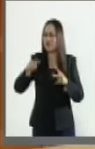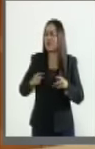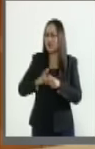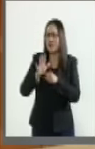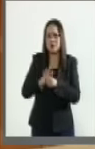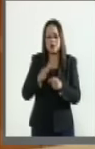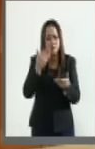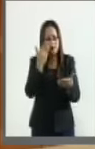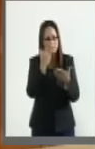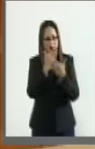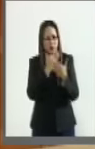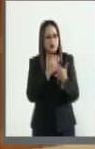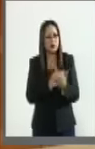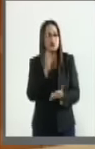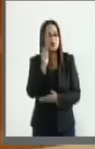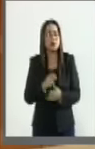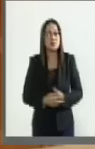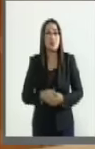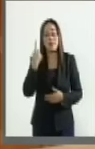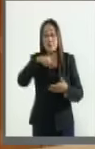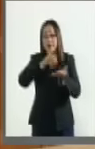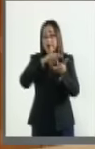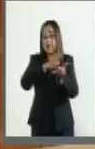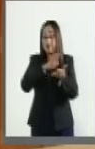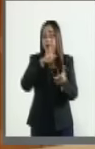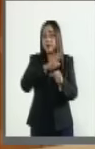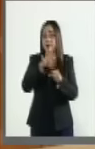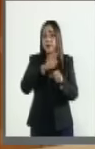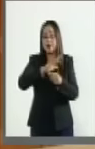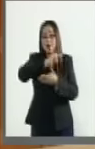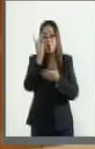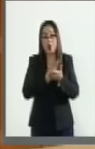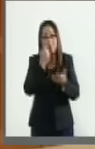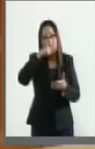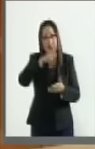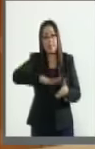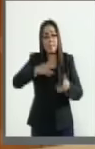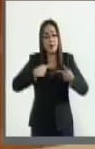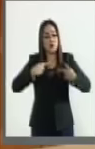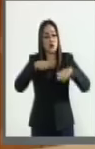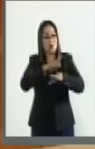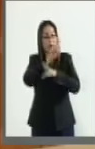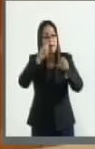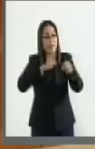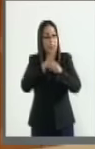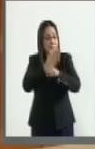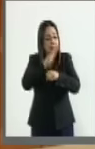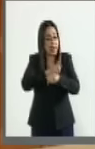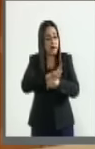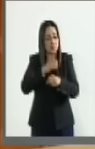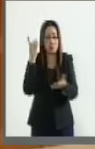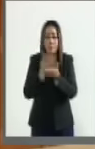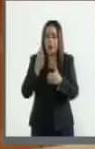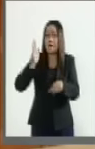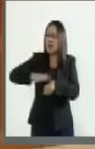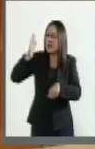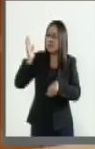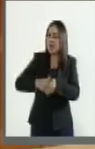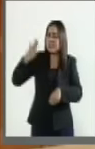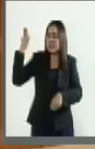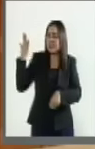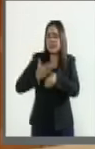describe. Sin embargo, para el establecimiento de una política pública adecuada en materia penal, no basta con el endurecimiento de las penas